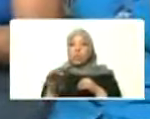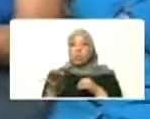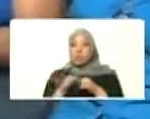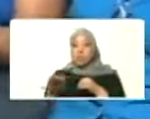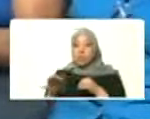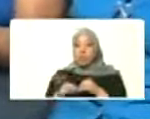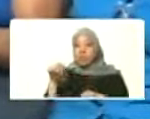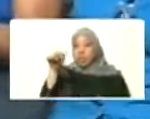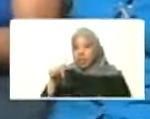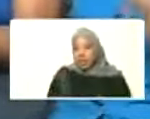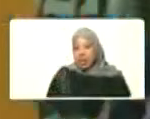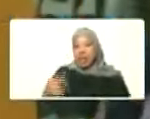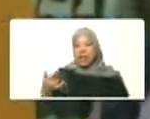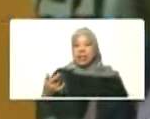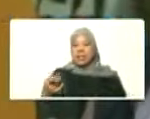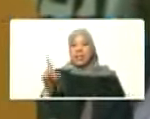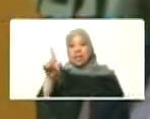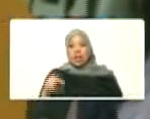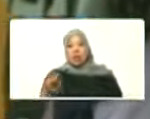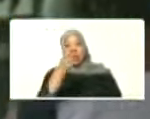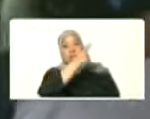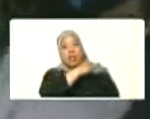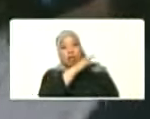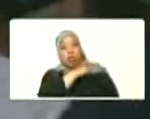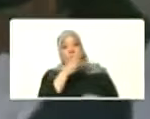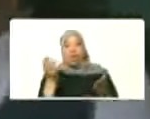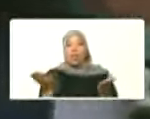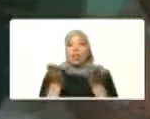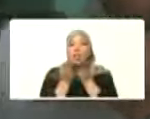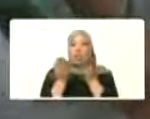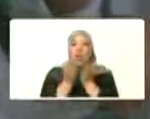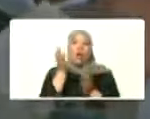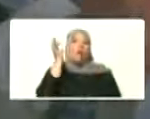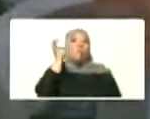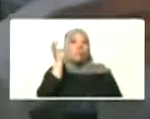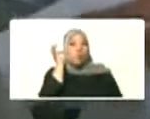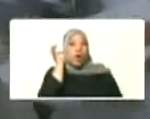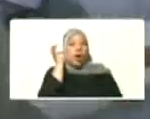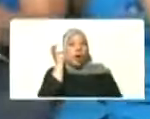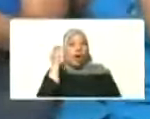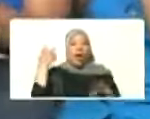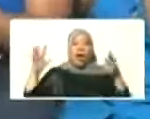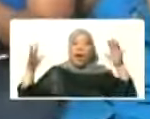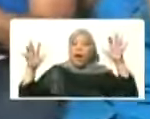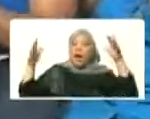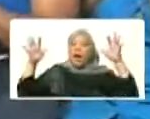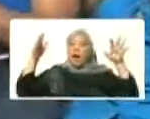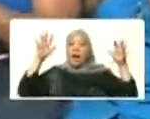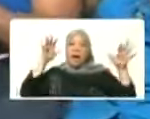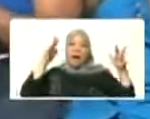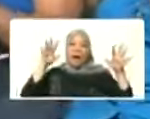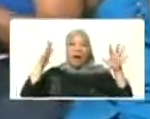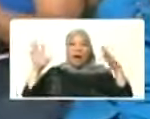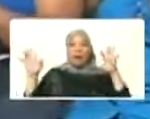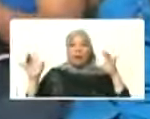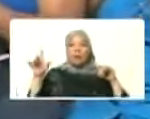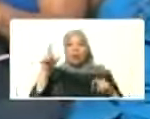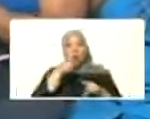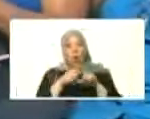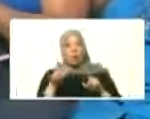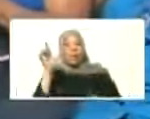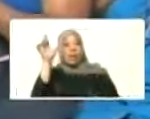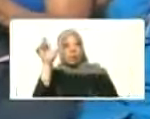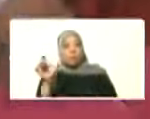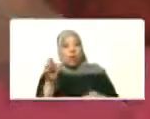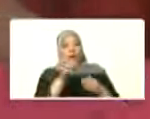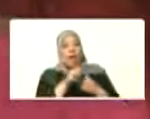Freddy Rodríguez. Está la directora de la escuela, Berkis Aguiar. Está también Carmen Zapata, la